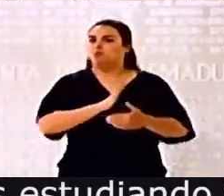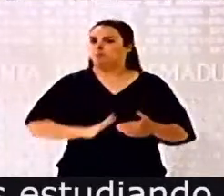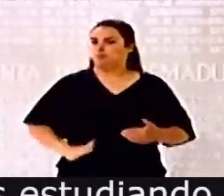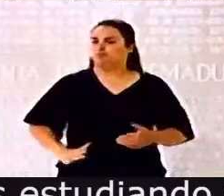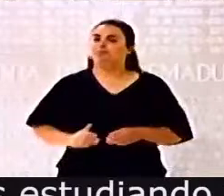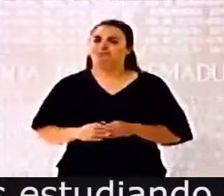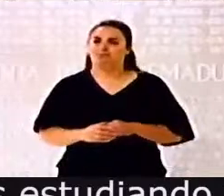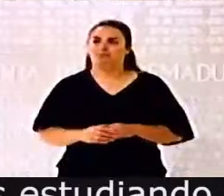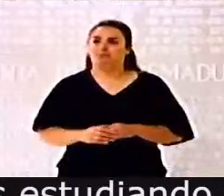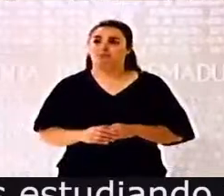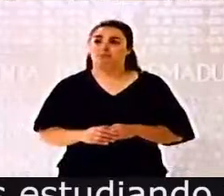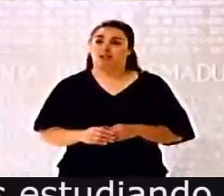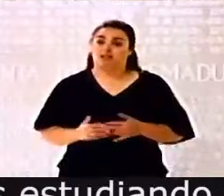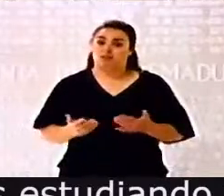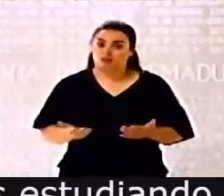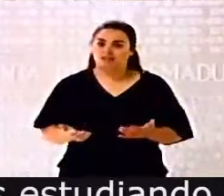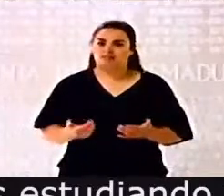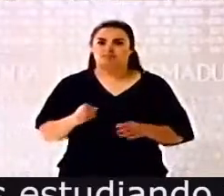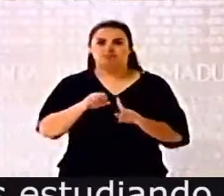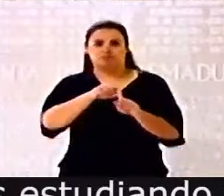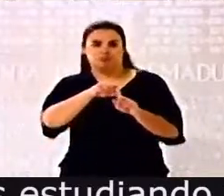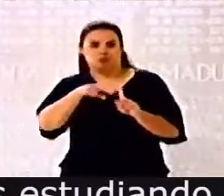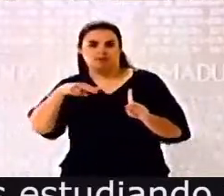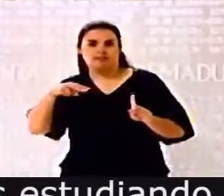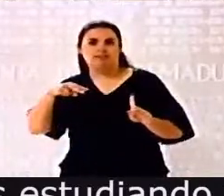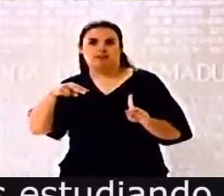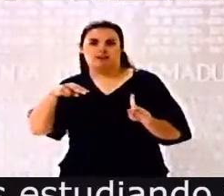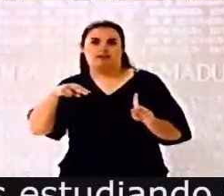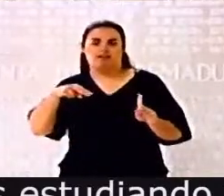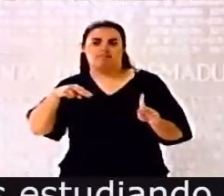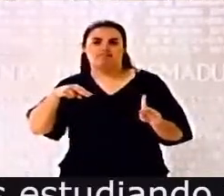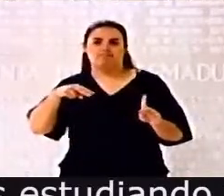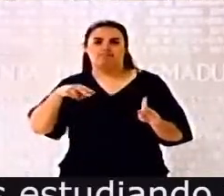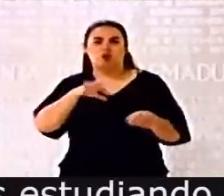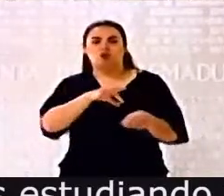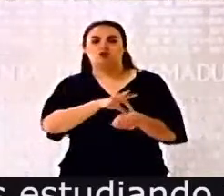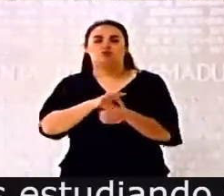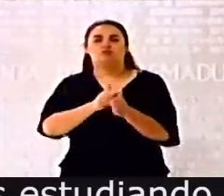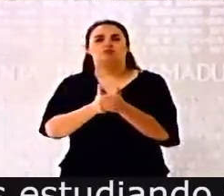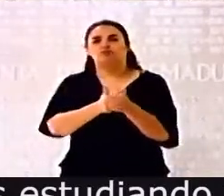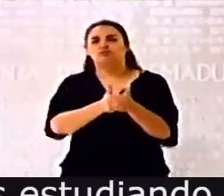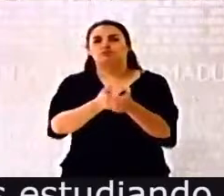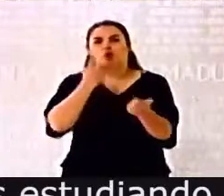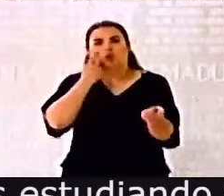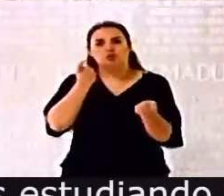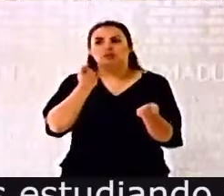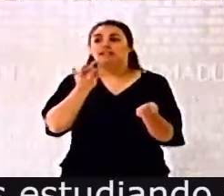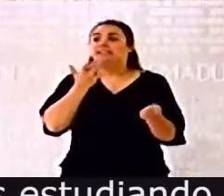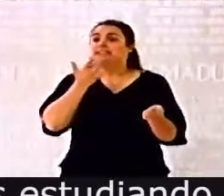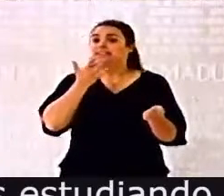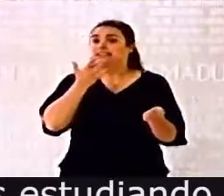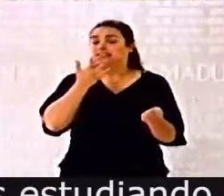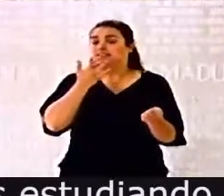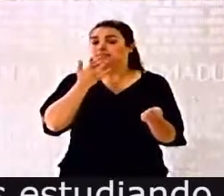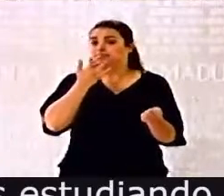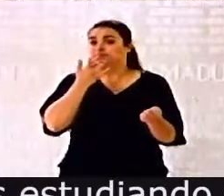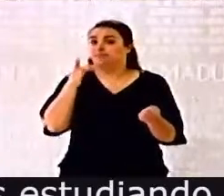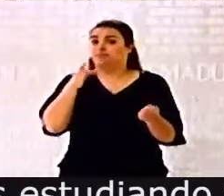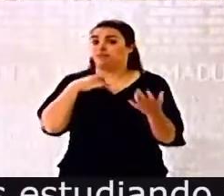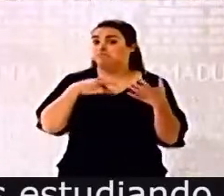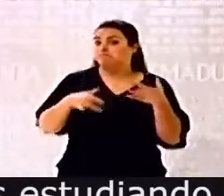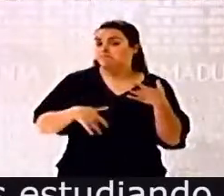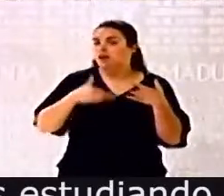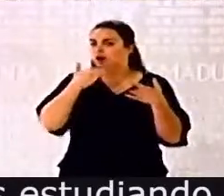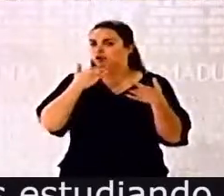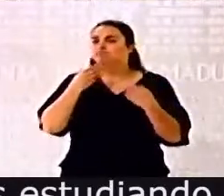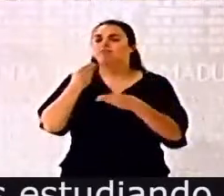a los cuales, desde el punto de vista del seguimiento, si presentasen clínica, se les